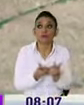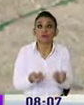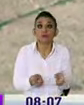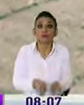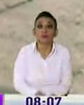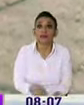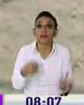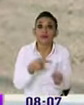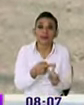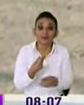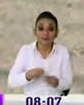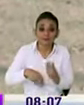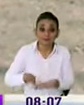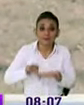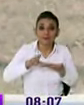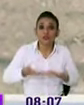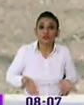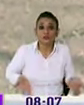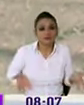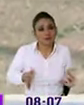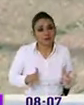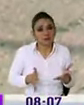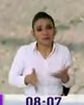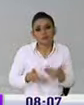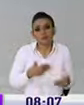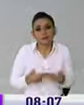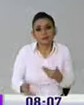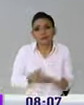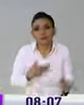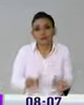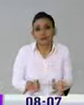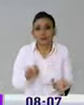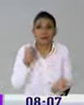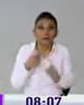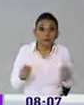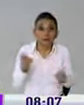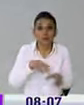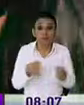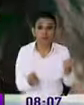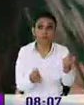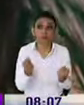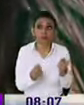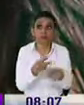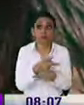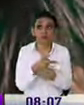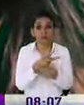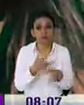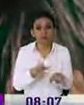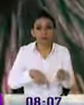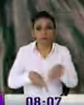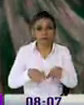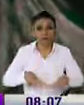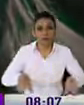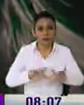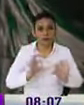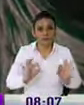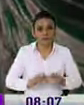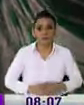no logró recuperar sus pertenencias y asegura que ya no pasa en su automotor por ese lugar, informó Charlie Pisa.